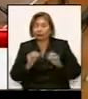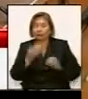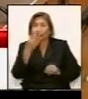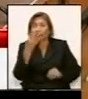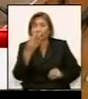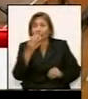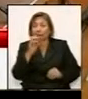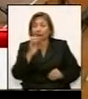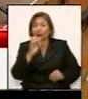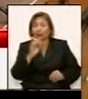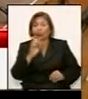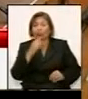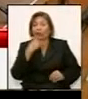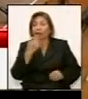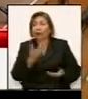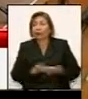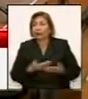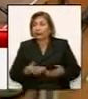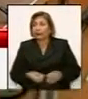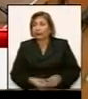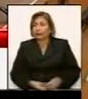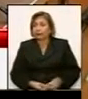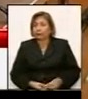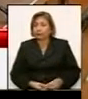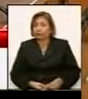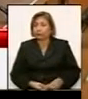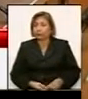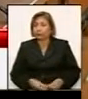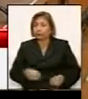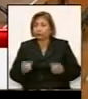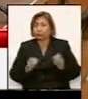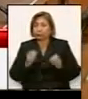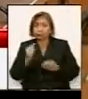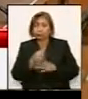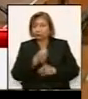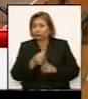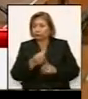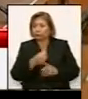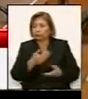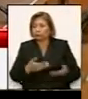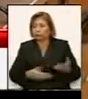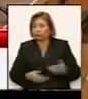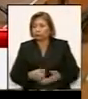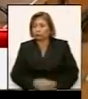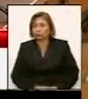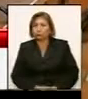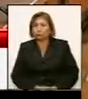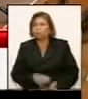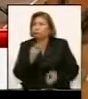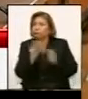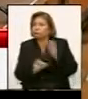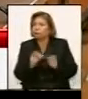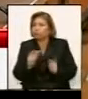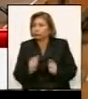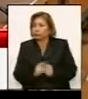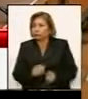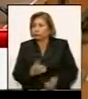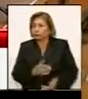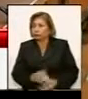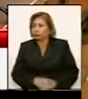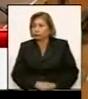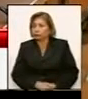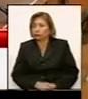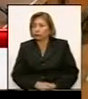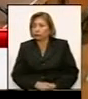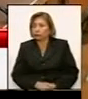ejes buscamos entender cuáles son los principales tipos de violencia que están en internet quiénes son las personas más afectadas cuál es el